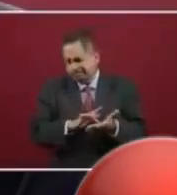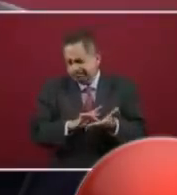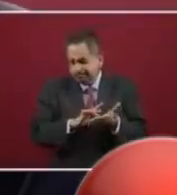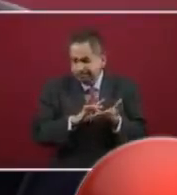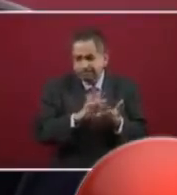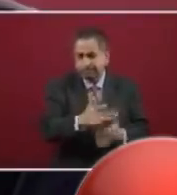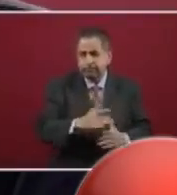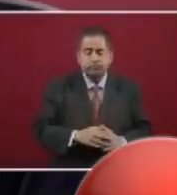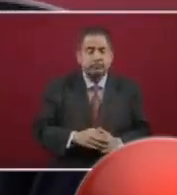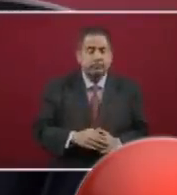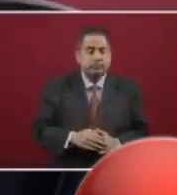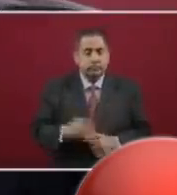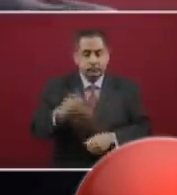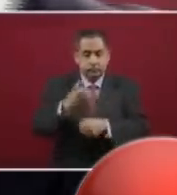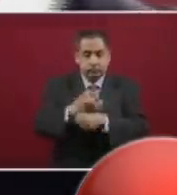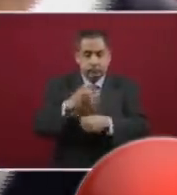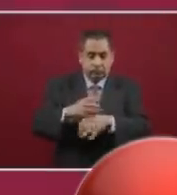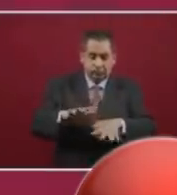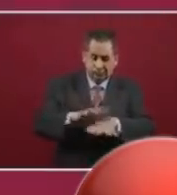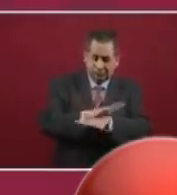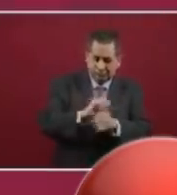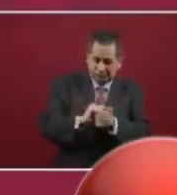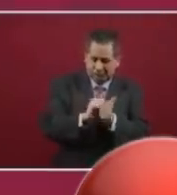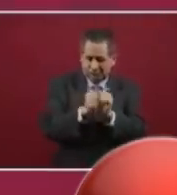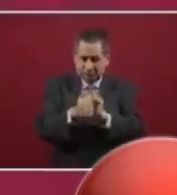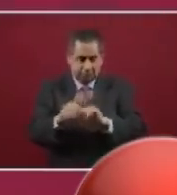La cuarta transformación